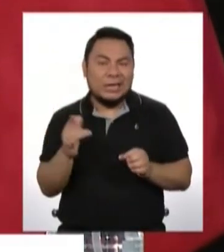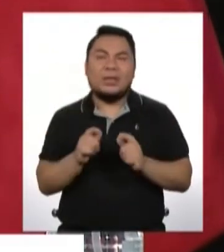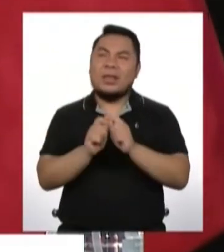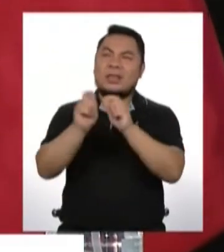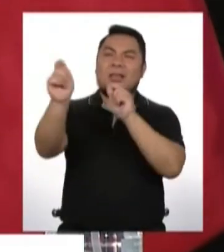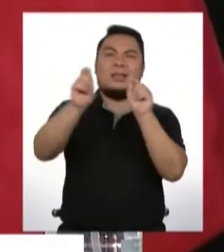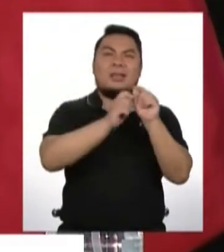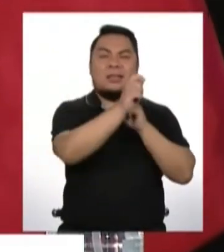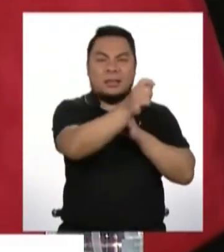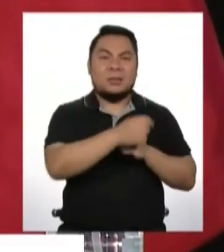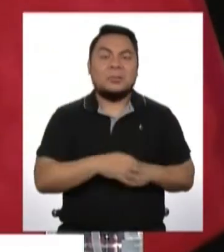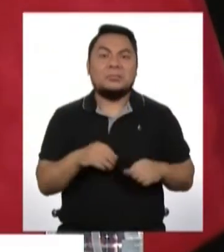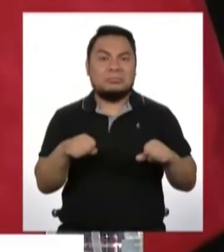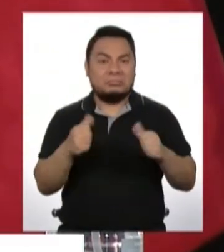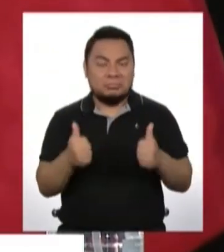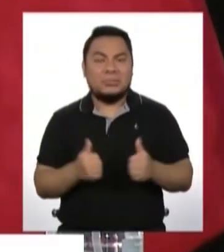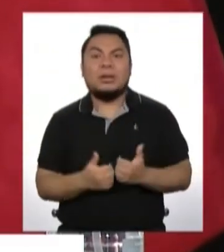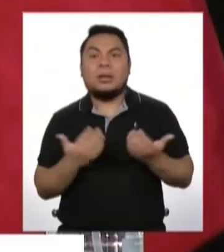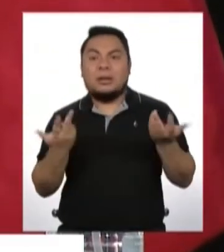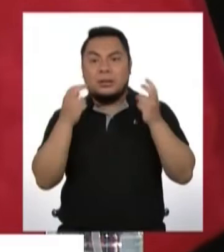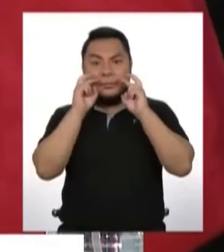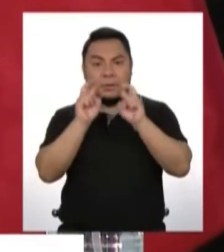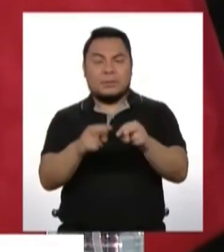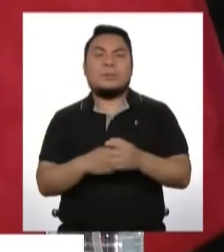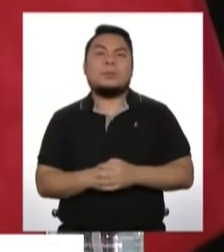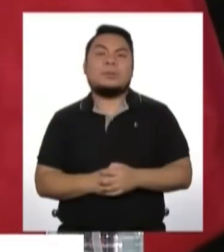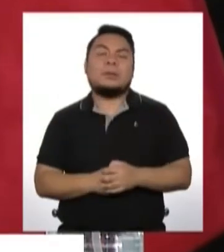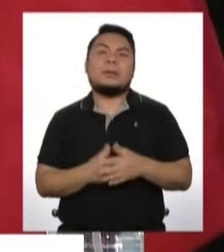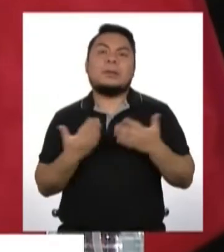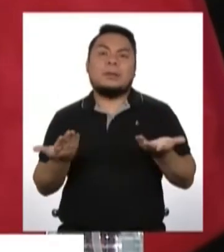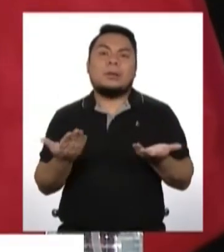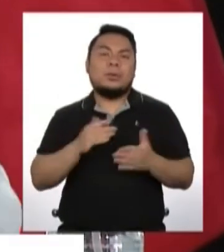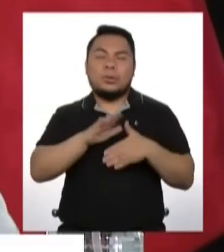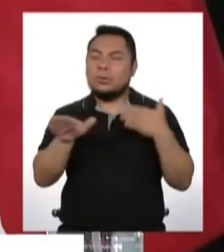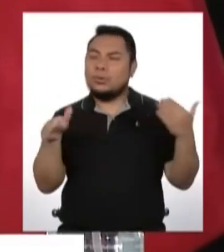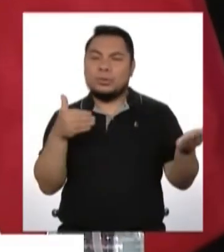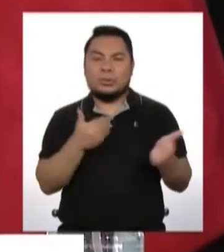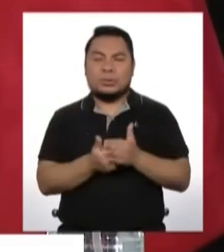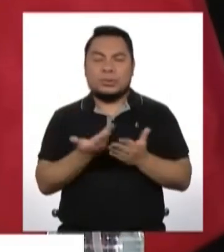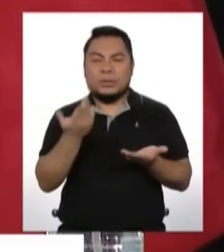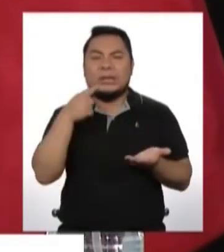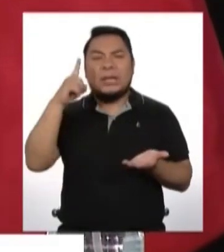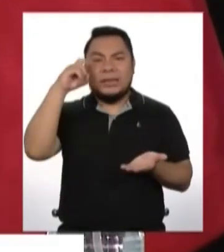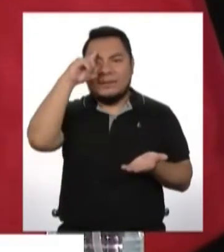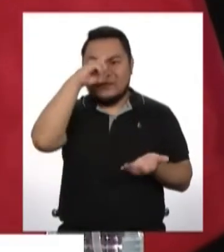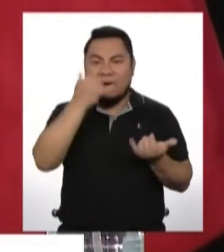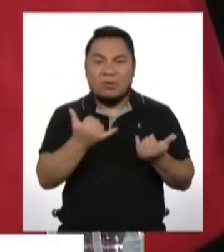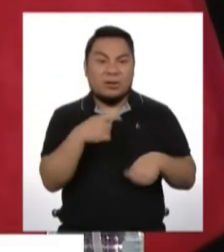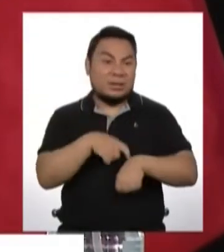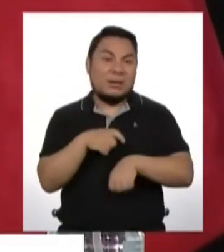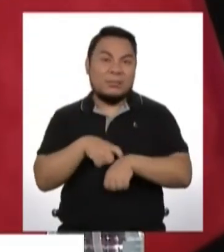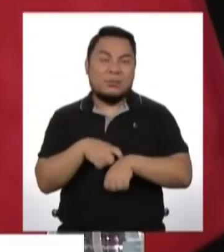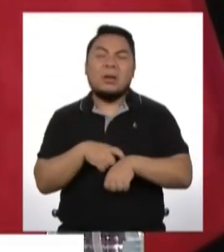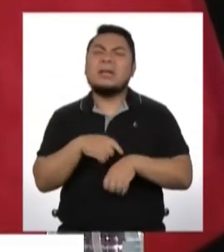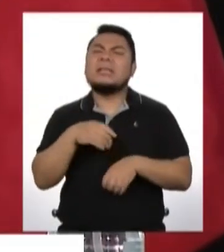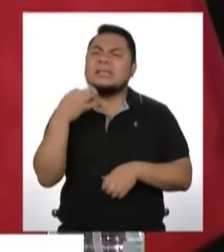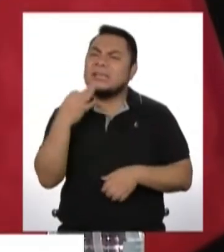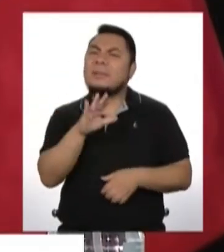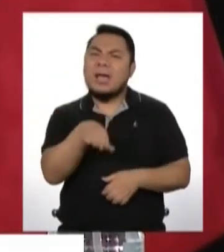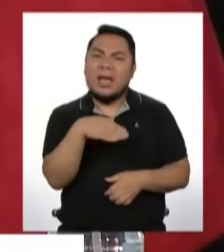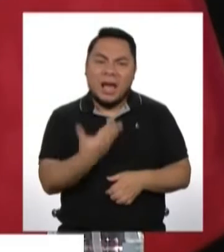consecuencia, vemos que dentro de la situación difícil, compleja que estamos, siempre hay espacio